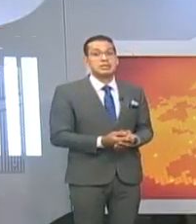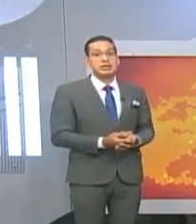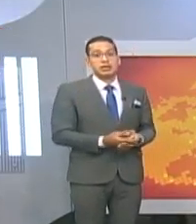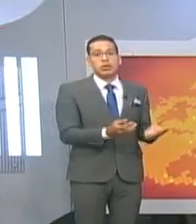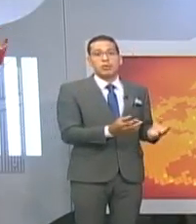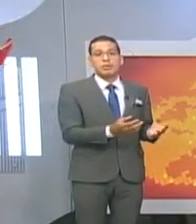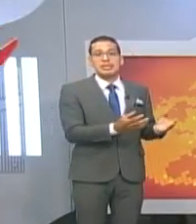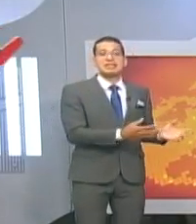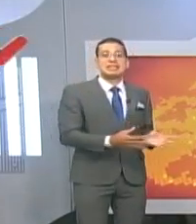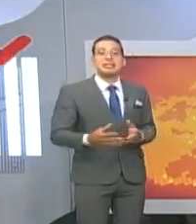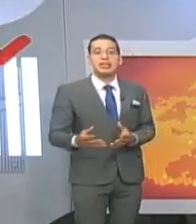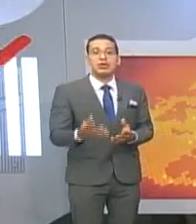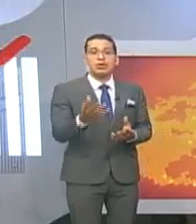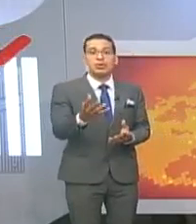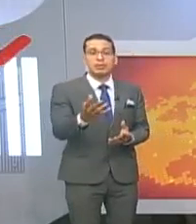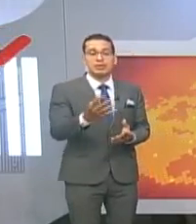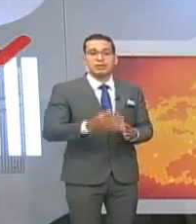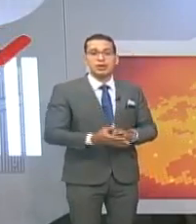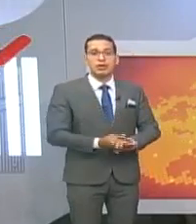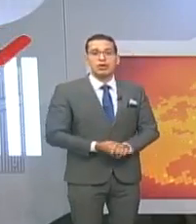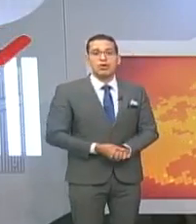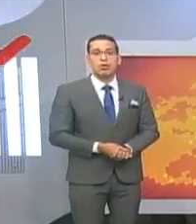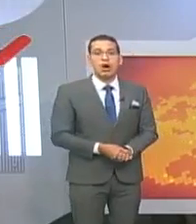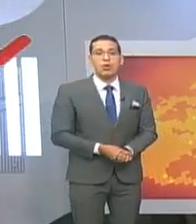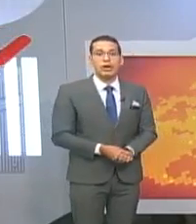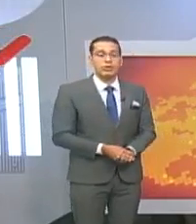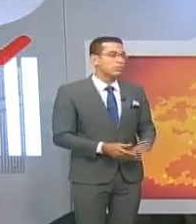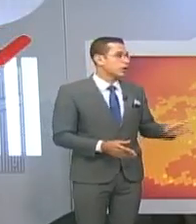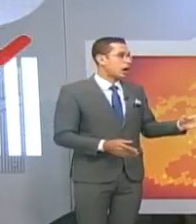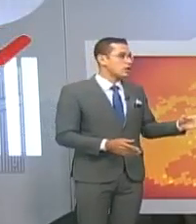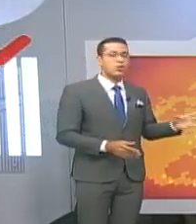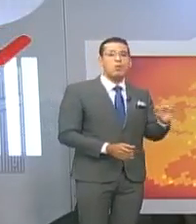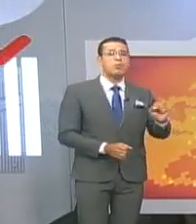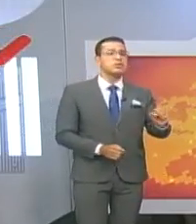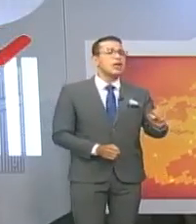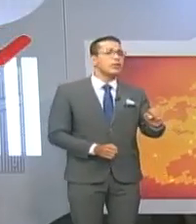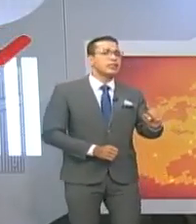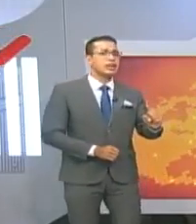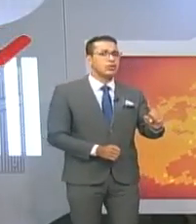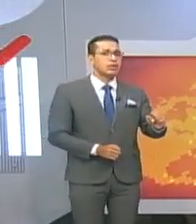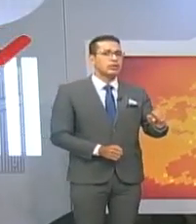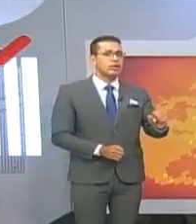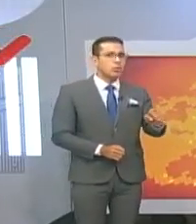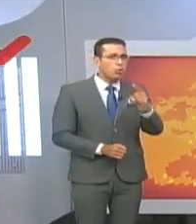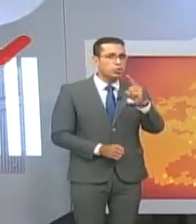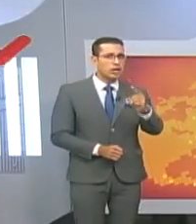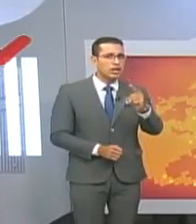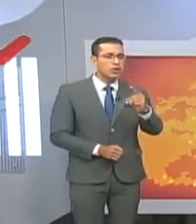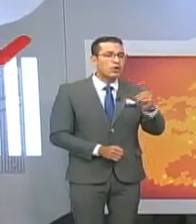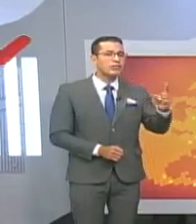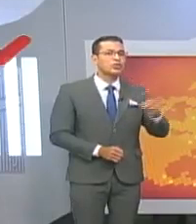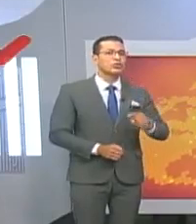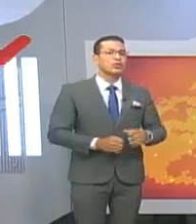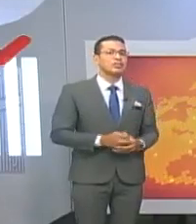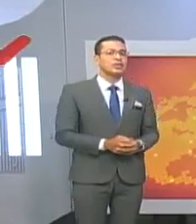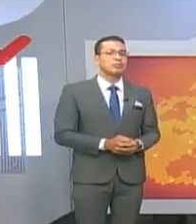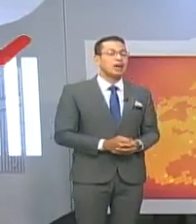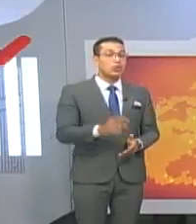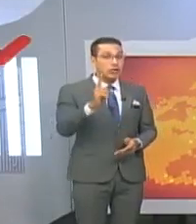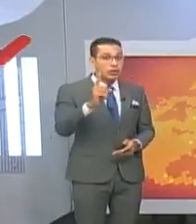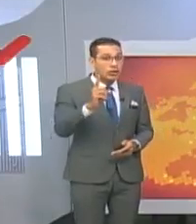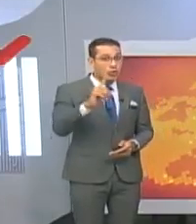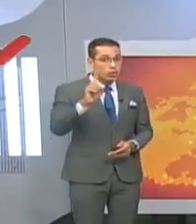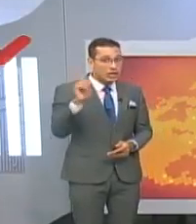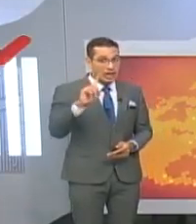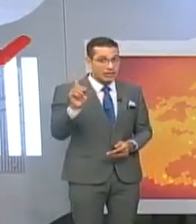pero además golpes extendidos como el que pretendieron con Juan Guaidó. Hay un puñado de traidores y busque usted cuál ha sido su destino.